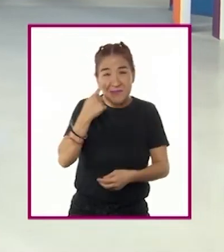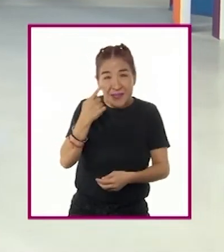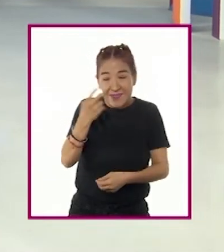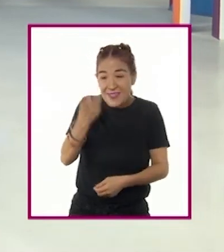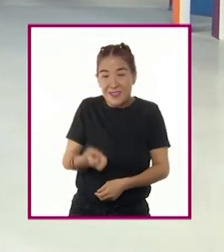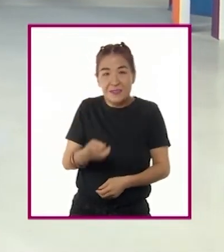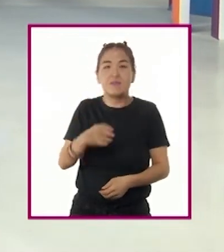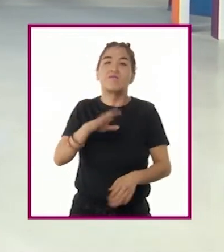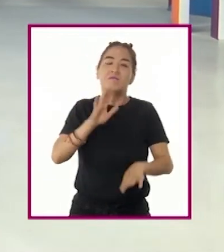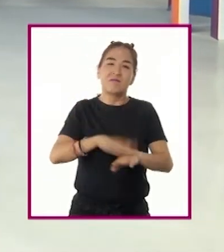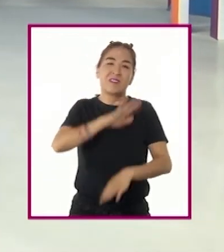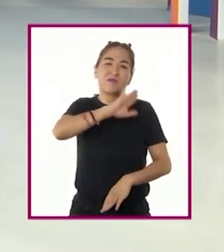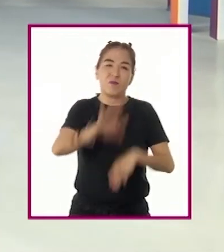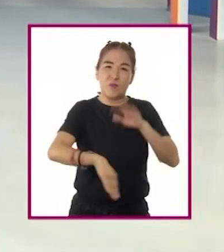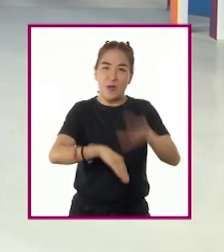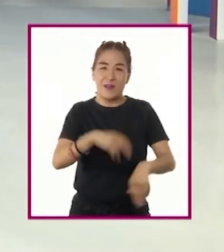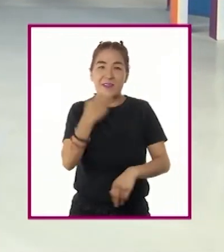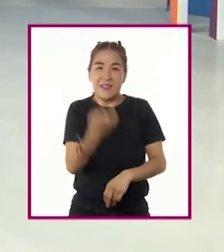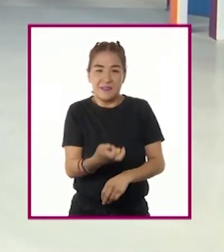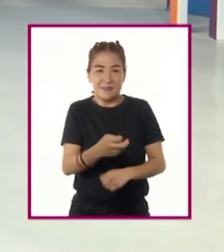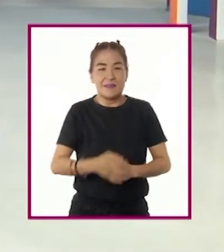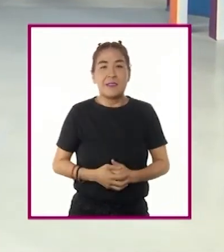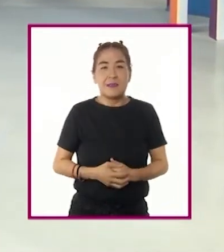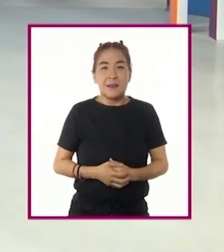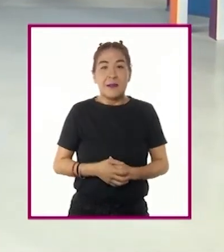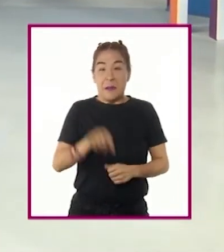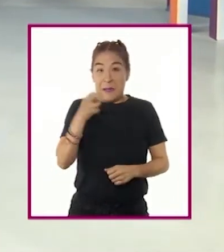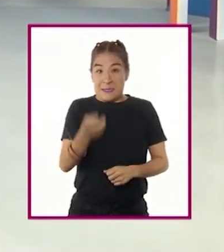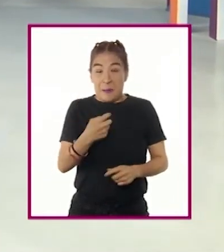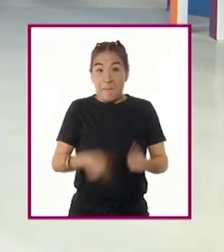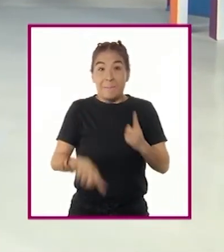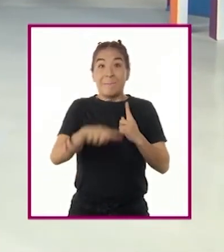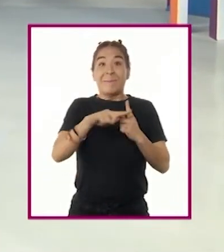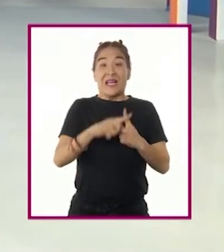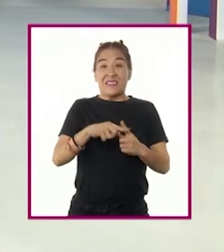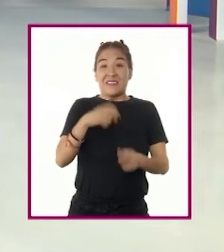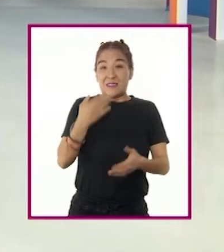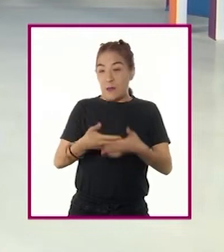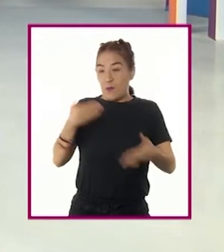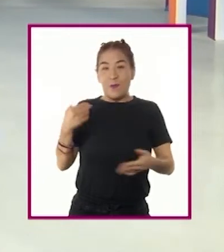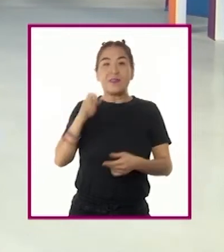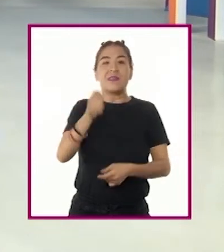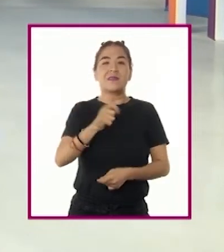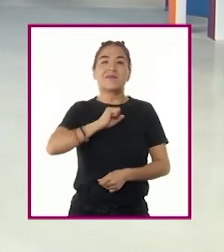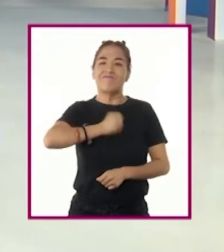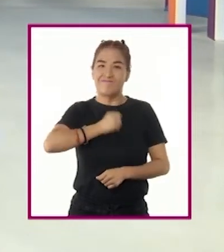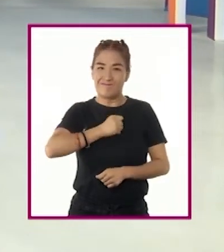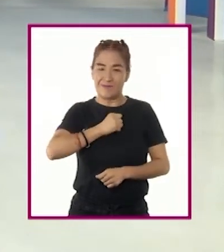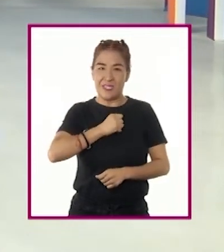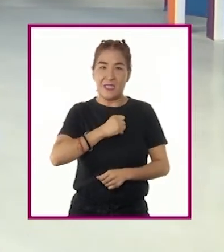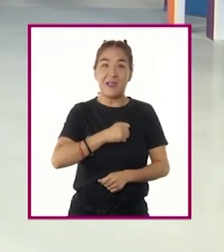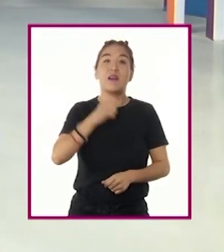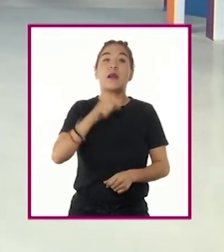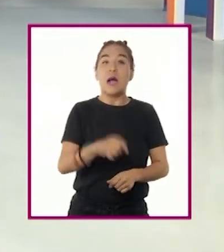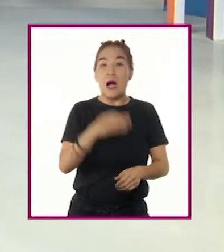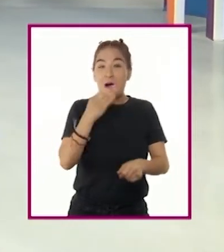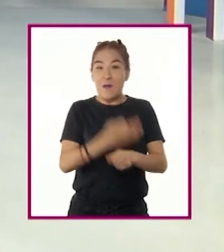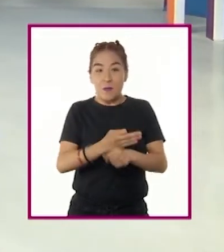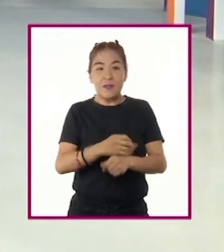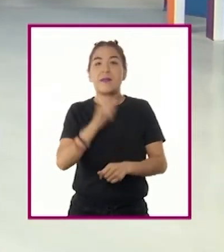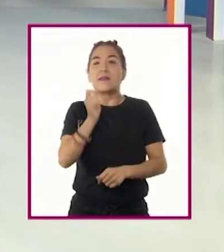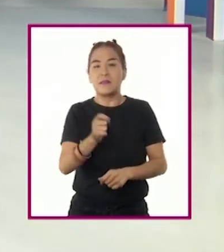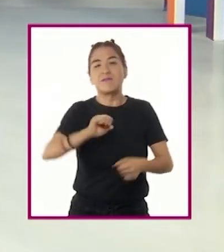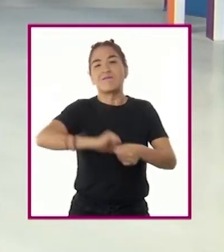principales causas de muerte. A ellas se ha agregado en las últimas décadas el VIH-Sida y más recientemente